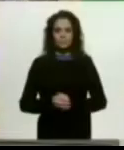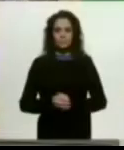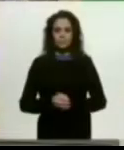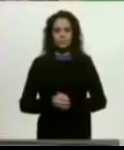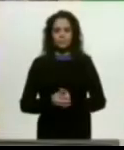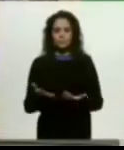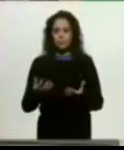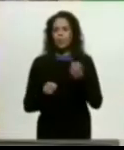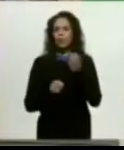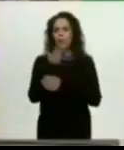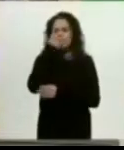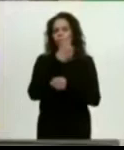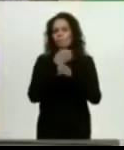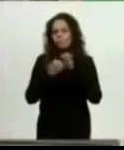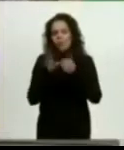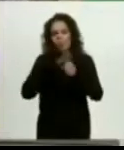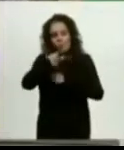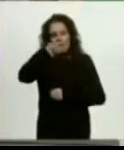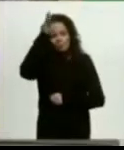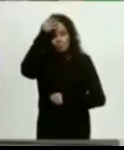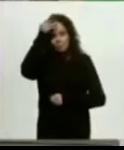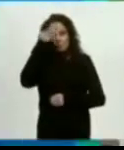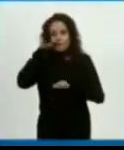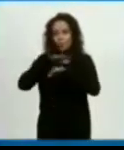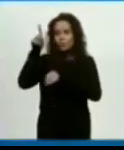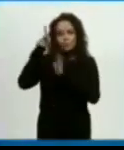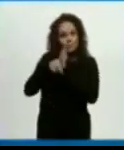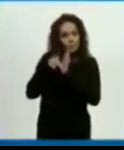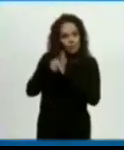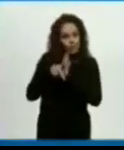¿Cosas nuevas aprendiste sobre ellos con estos videos?